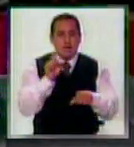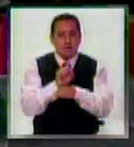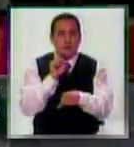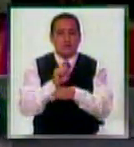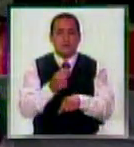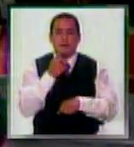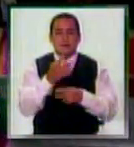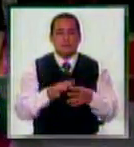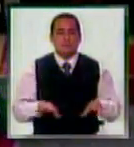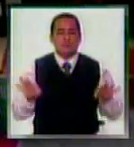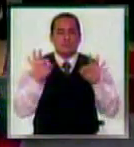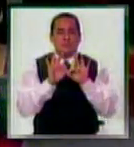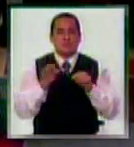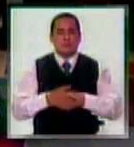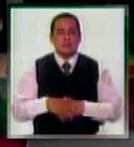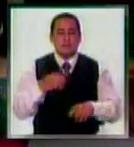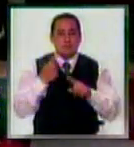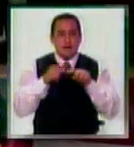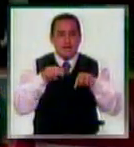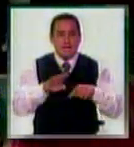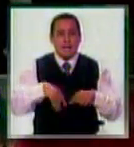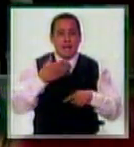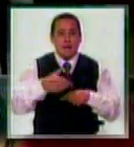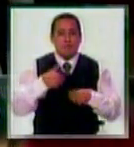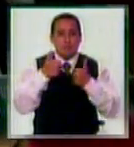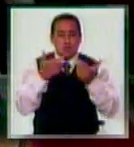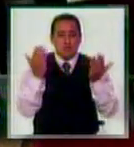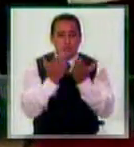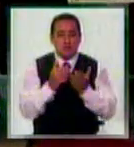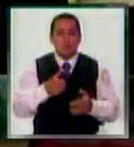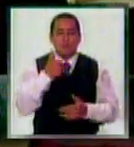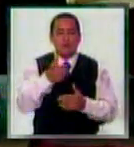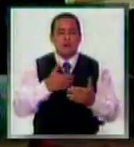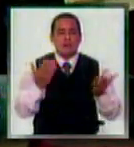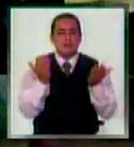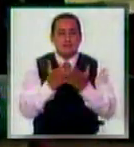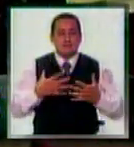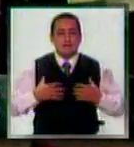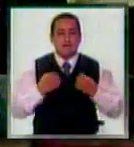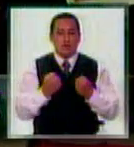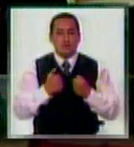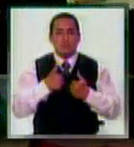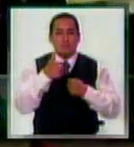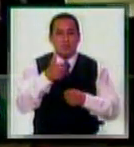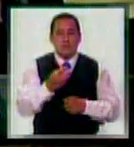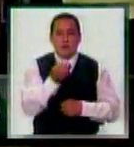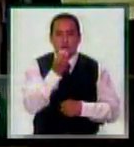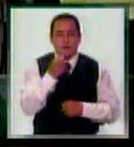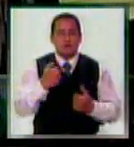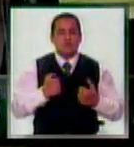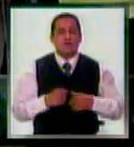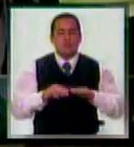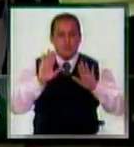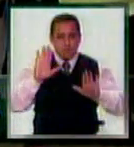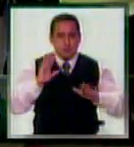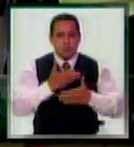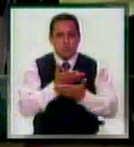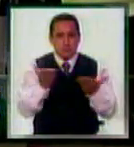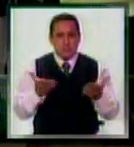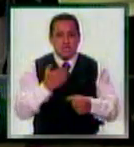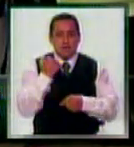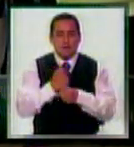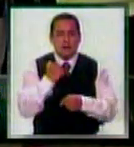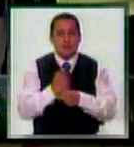es fundamental. Y para que haya buena educación tiene que haber buena salud, buen papeo. Eso es lo que yo me comprometo con ustedes a